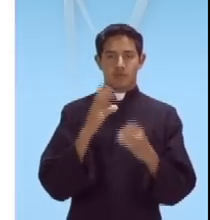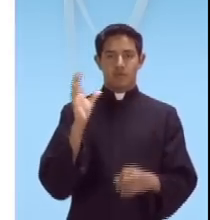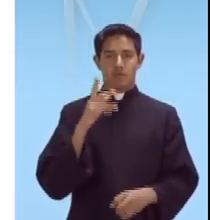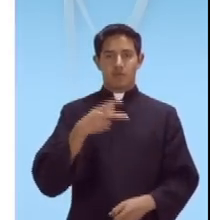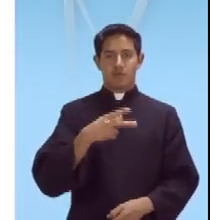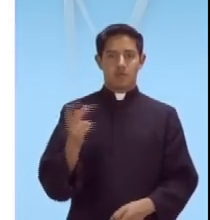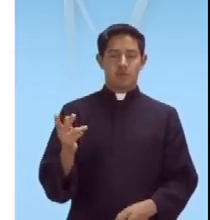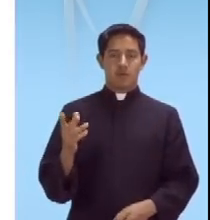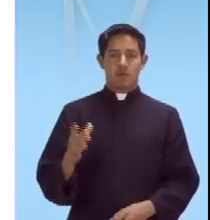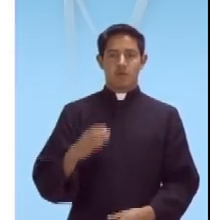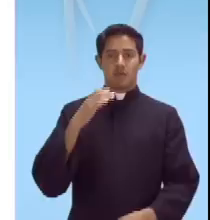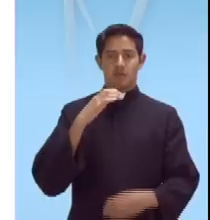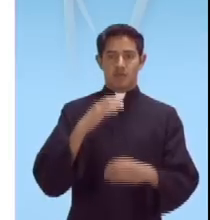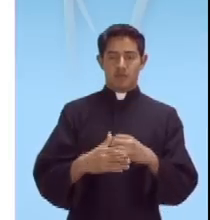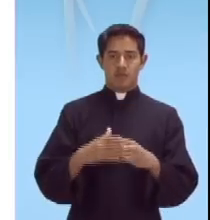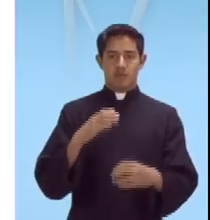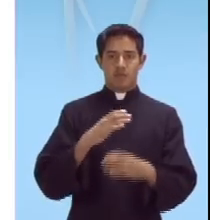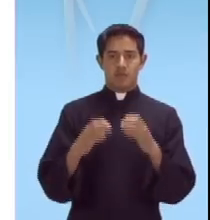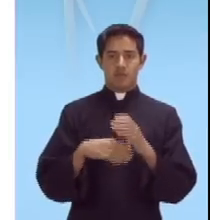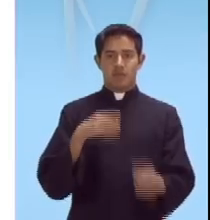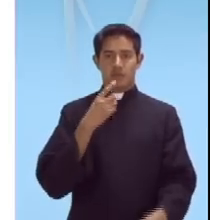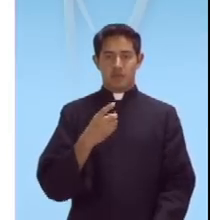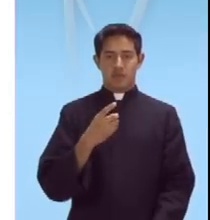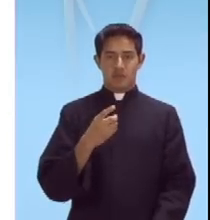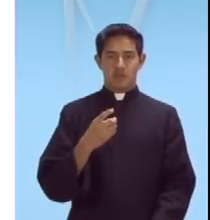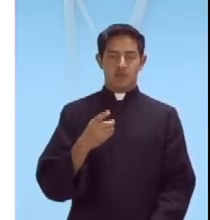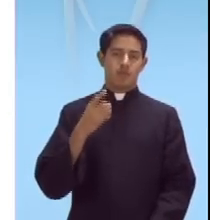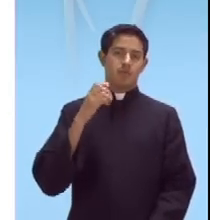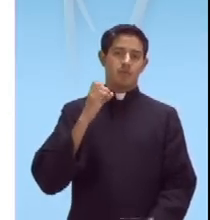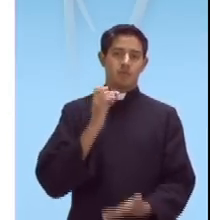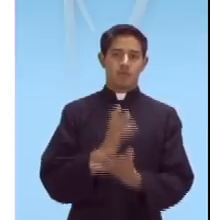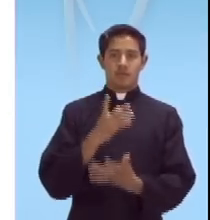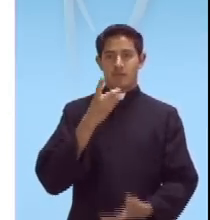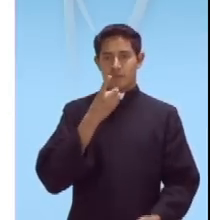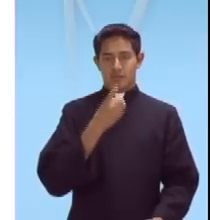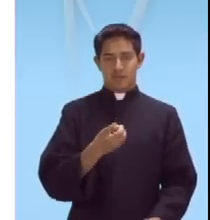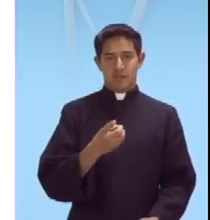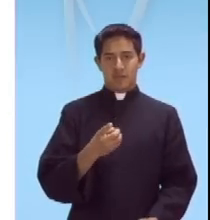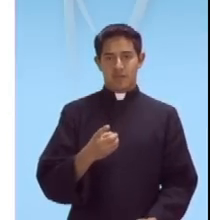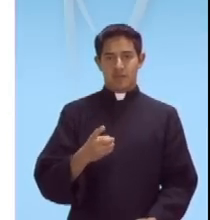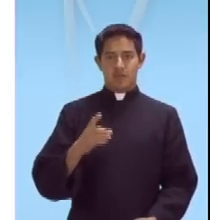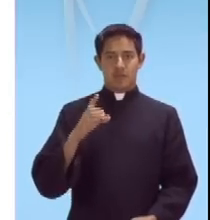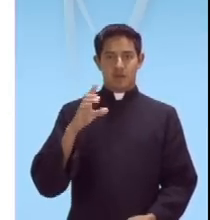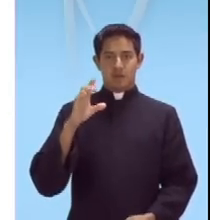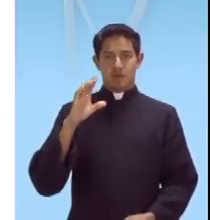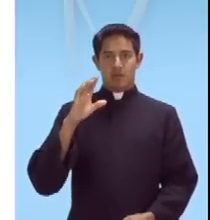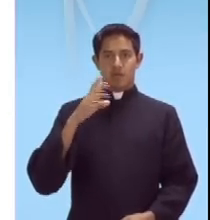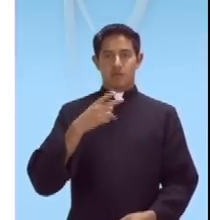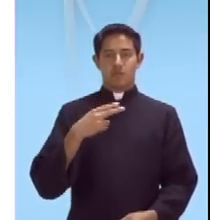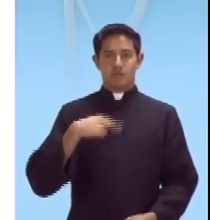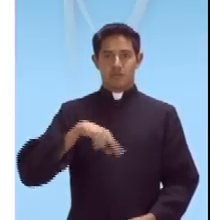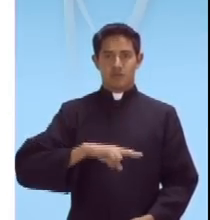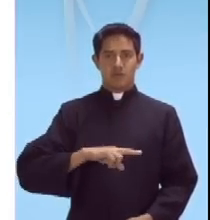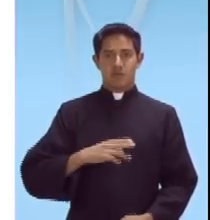les mandó, digan, no somos más que siervos y sólo hemos hecho lo que teníamos que hacer.